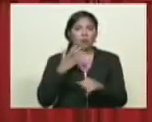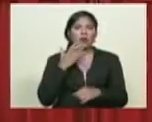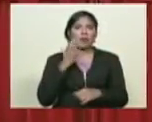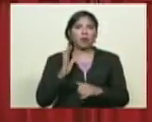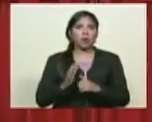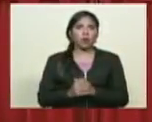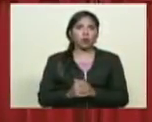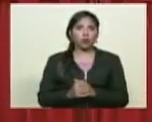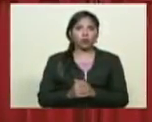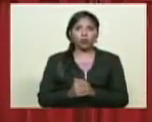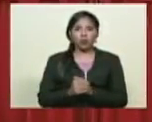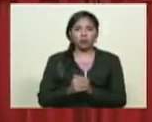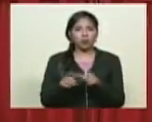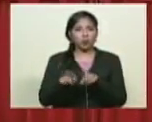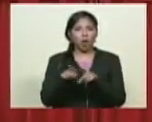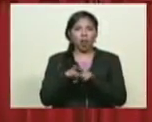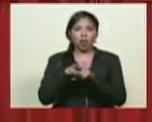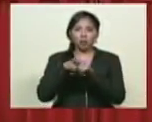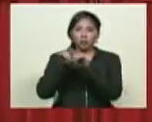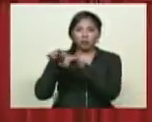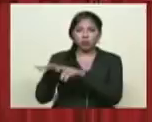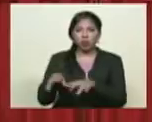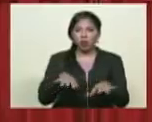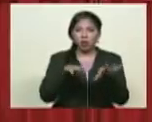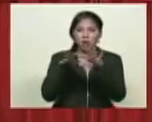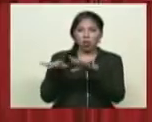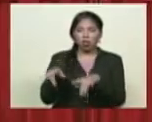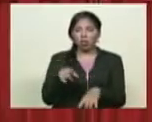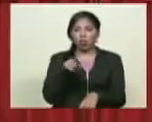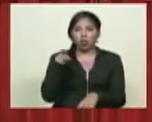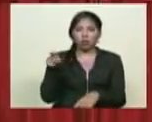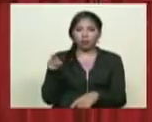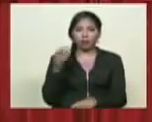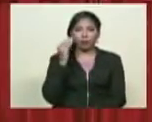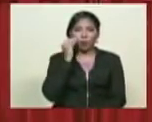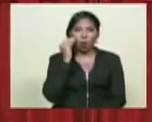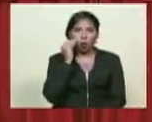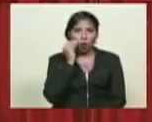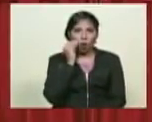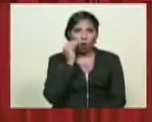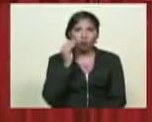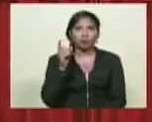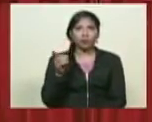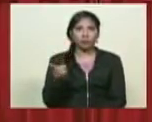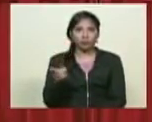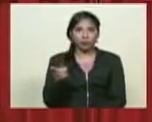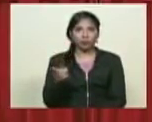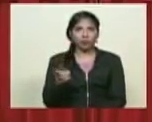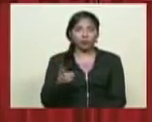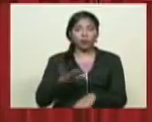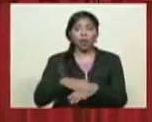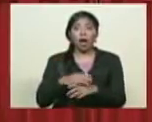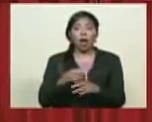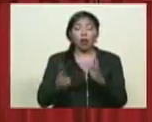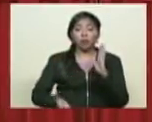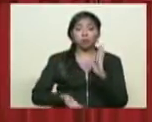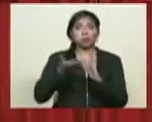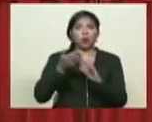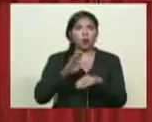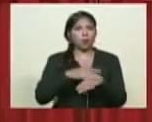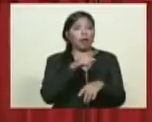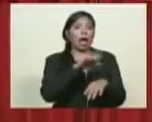una manipulación de esas absurda. No, es que hay inflación porque el presidente aumentó los